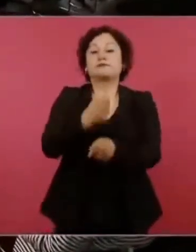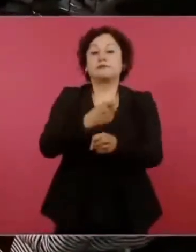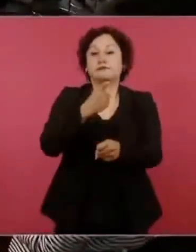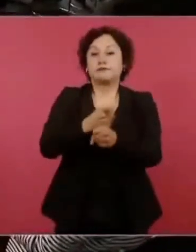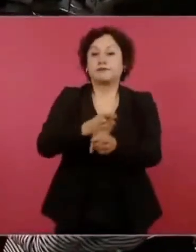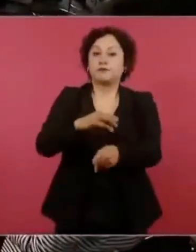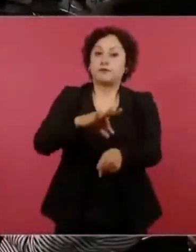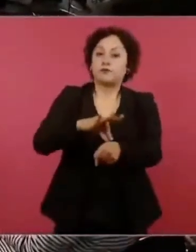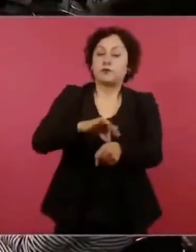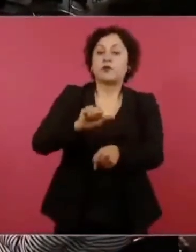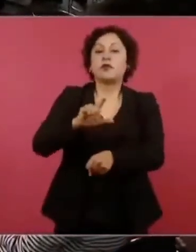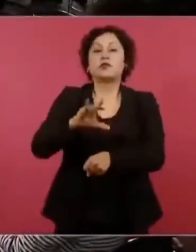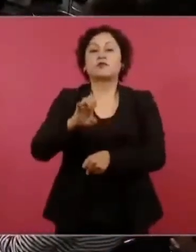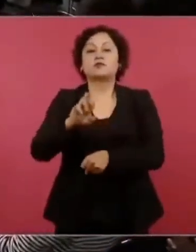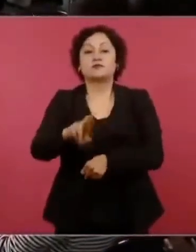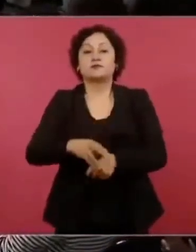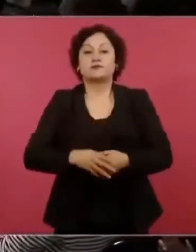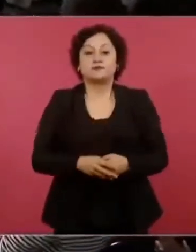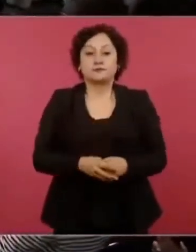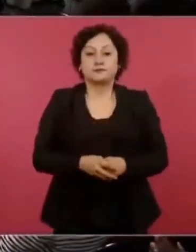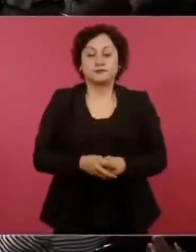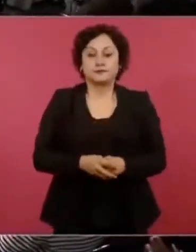Alcocer.